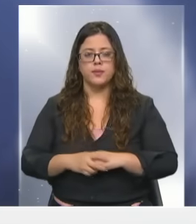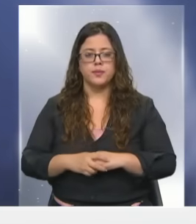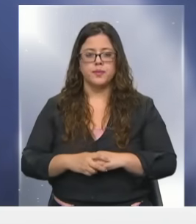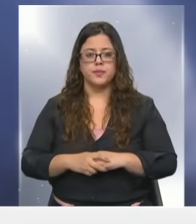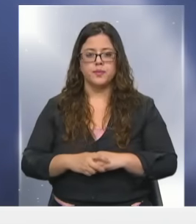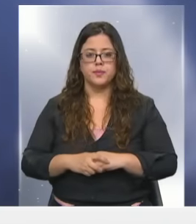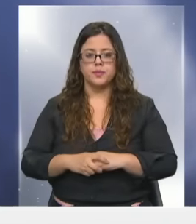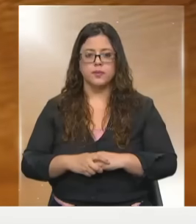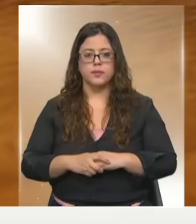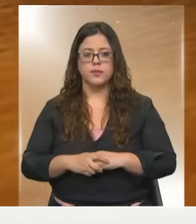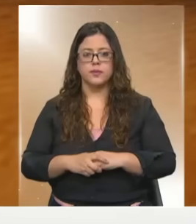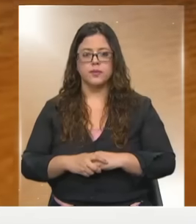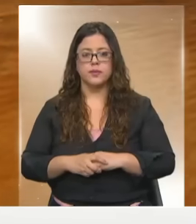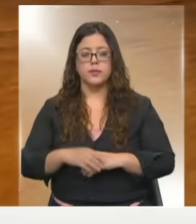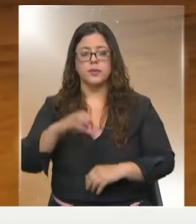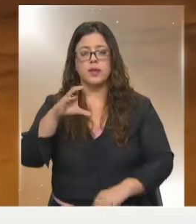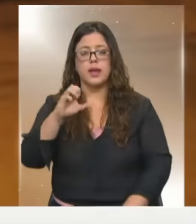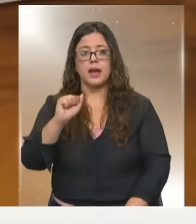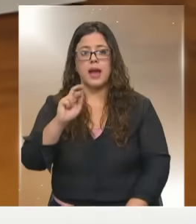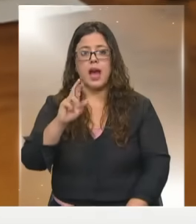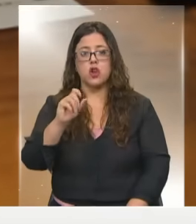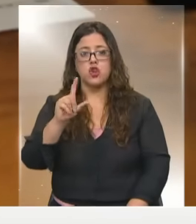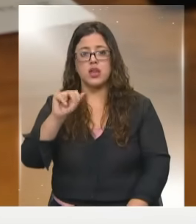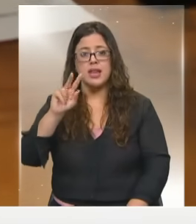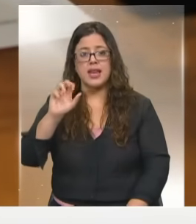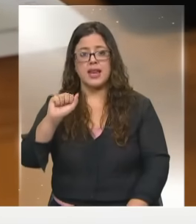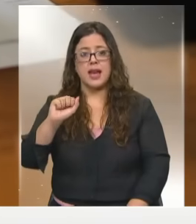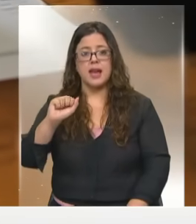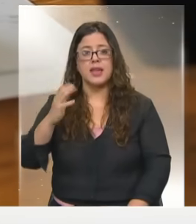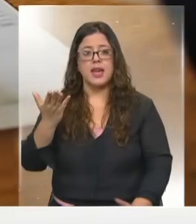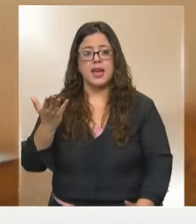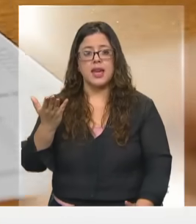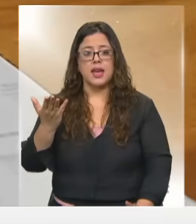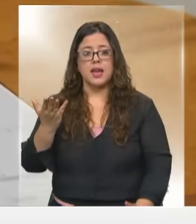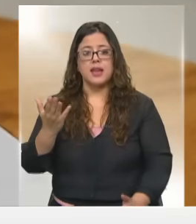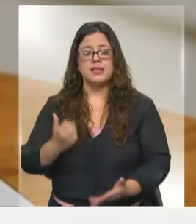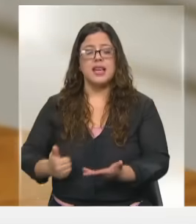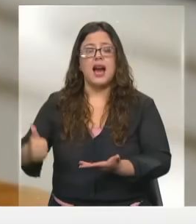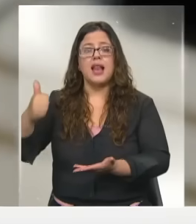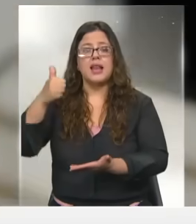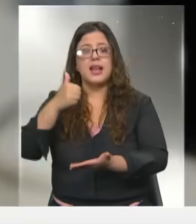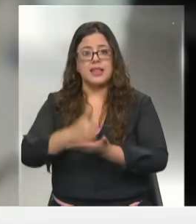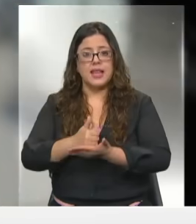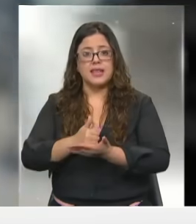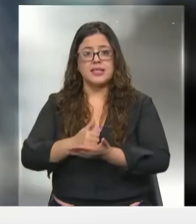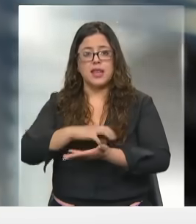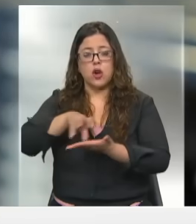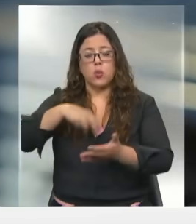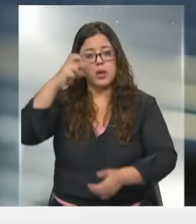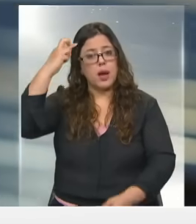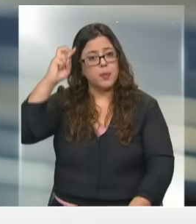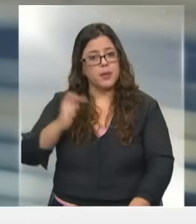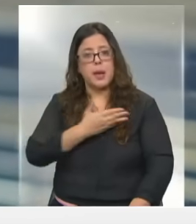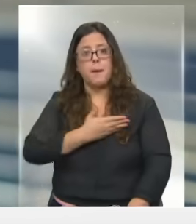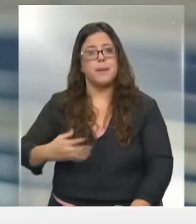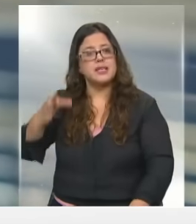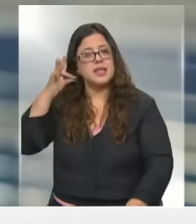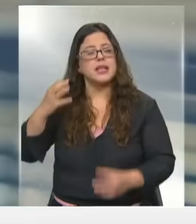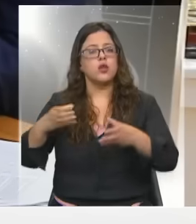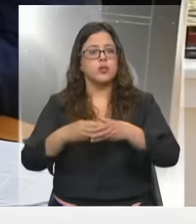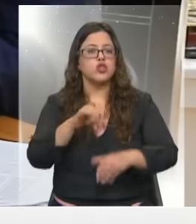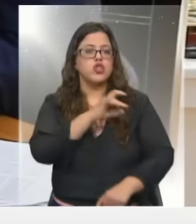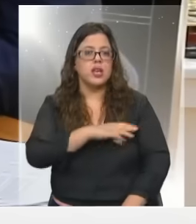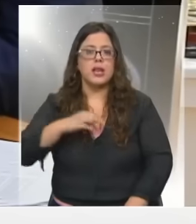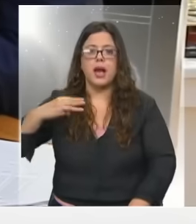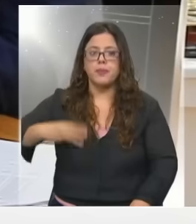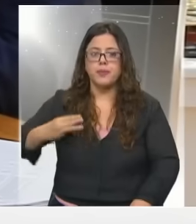gastando mucho dinero. Carolina Leitao es alcaldesa de Peñalolén y presidenta de la Asociación Chilena de Municipalidades. Su